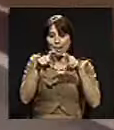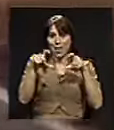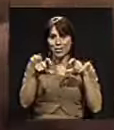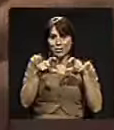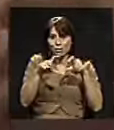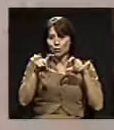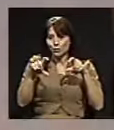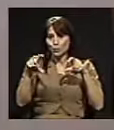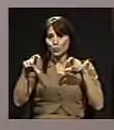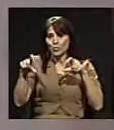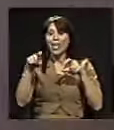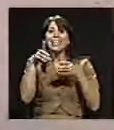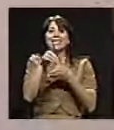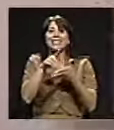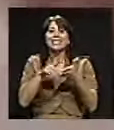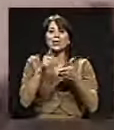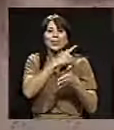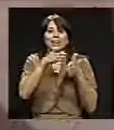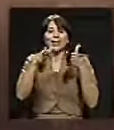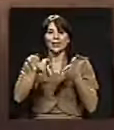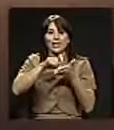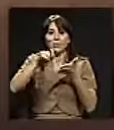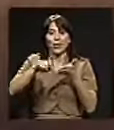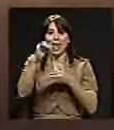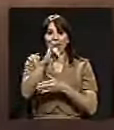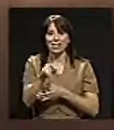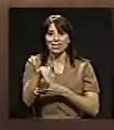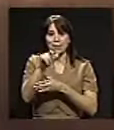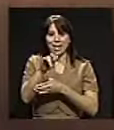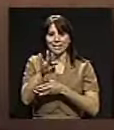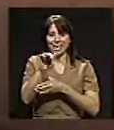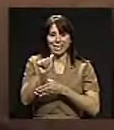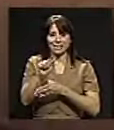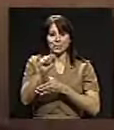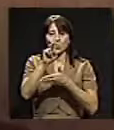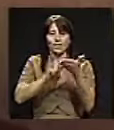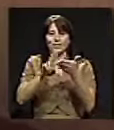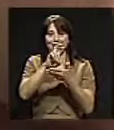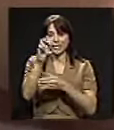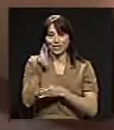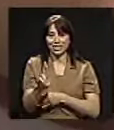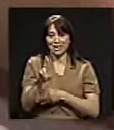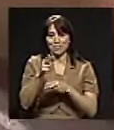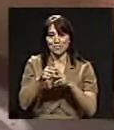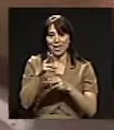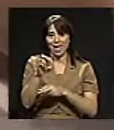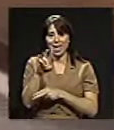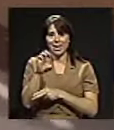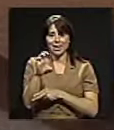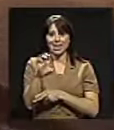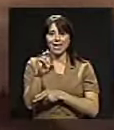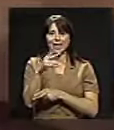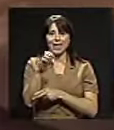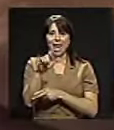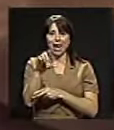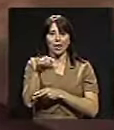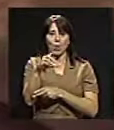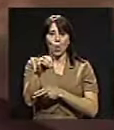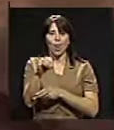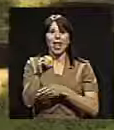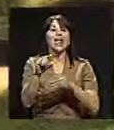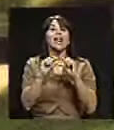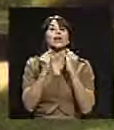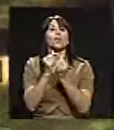es obra del director de la escuela de artes plásticas de la universidad de costa rica erick hidalgo el grupo bac credomatic financió